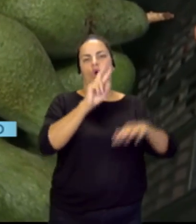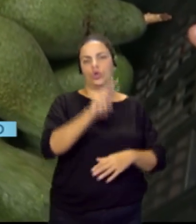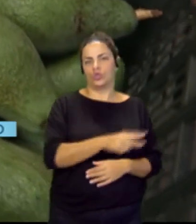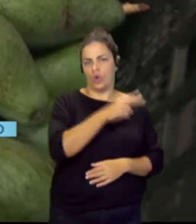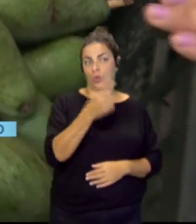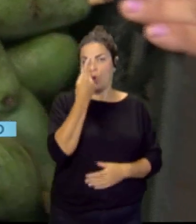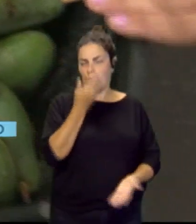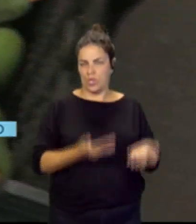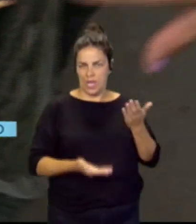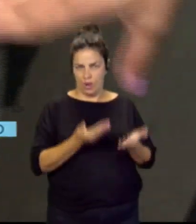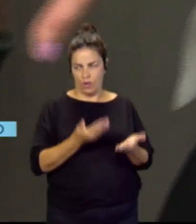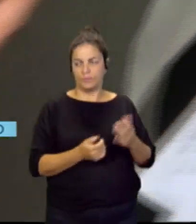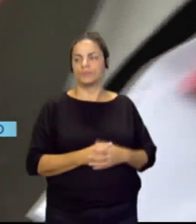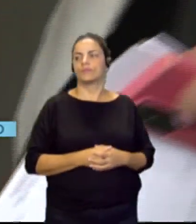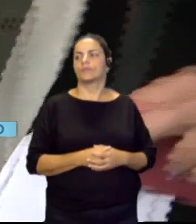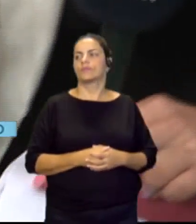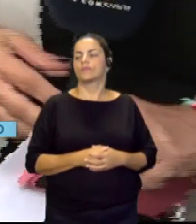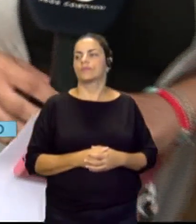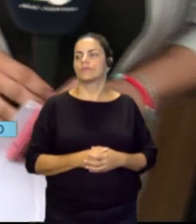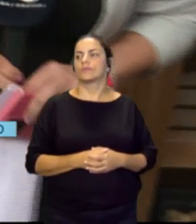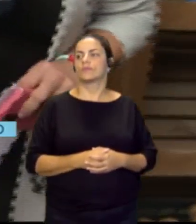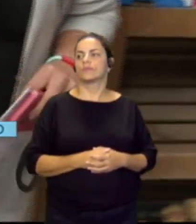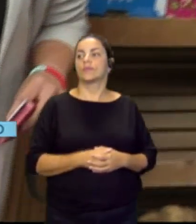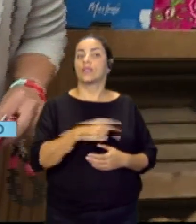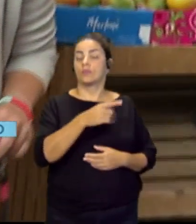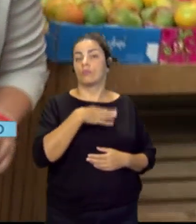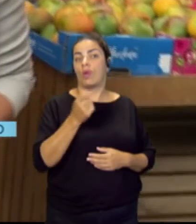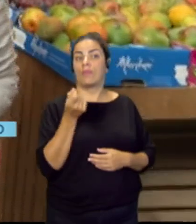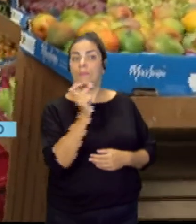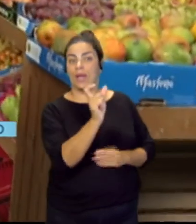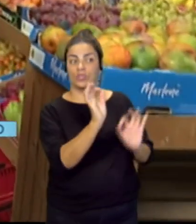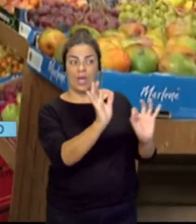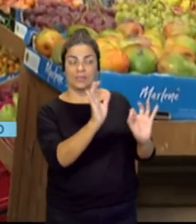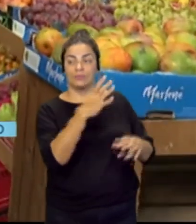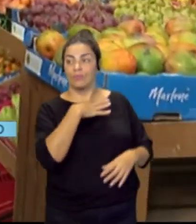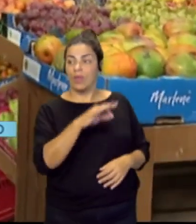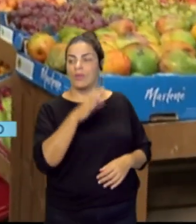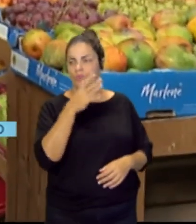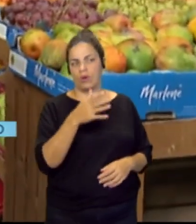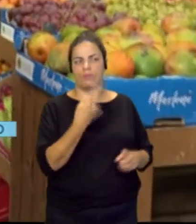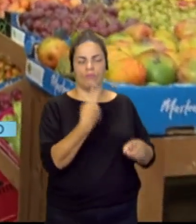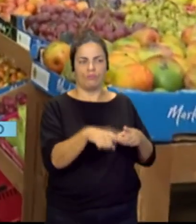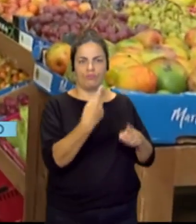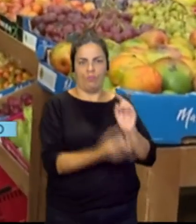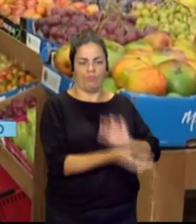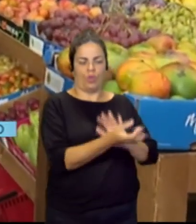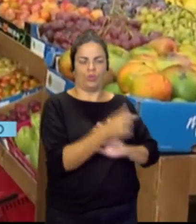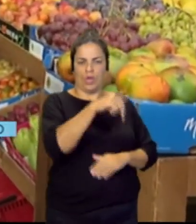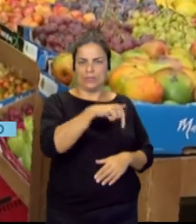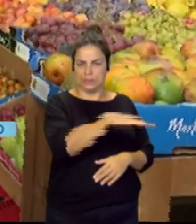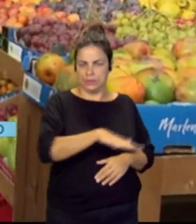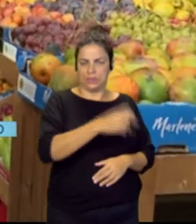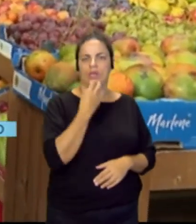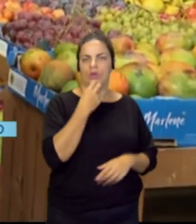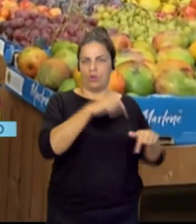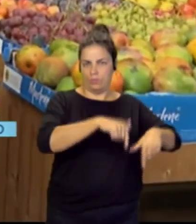kil esto eh se puede eh se lo pueden permitir porque es de productores locales Entonces lo